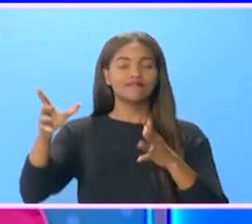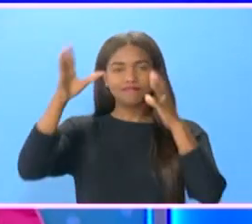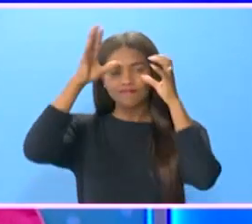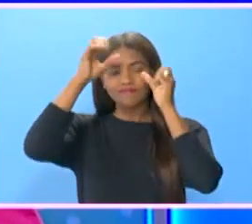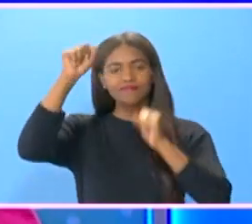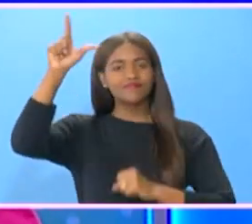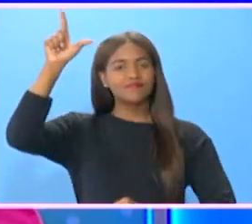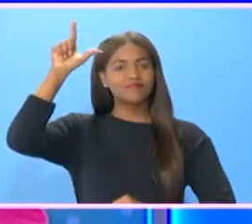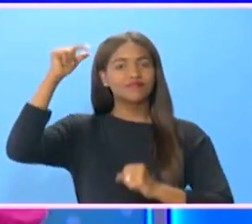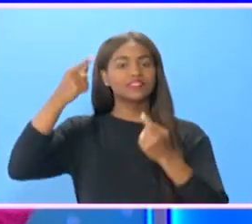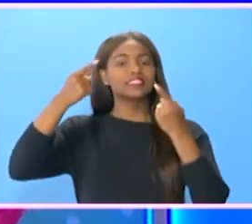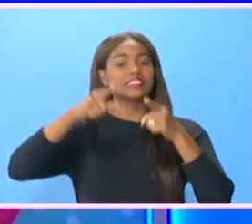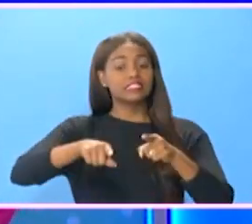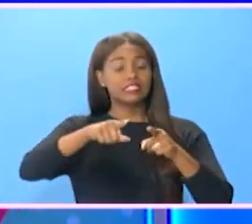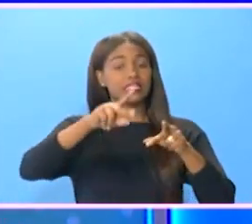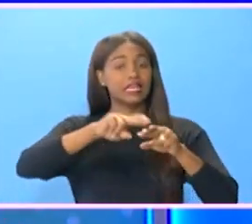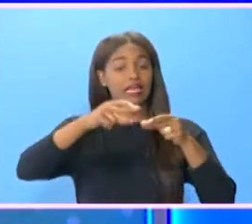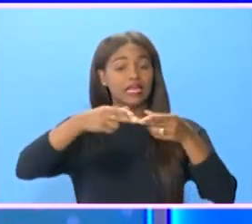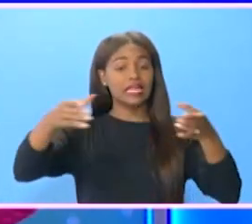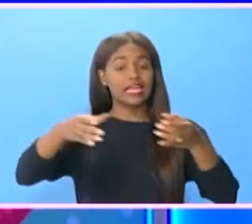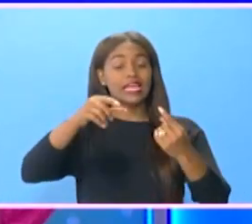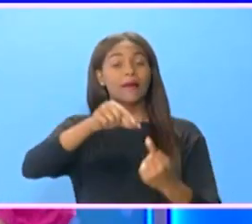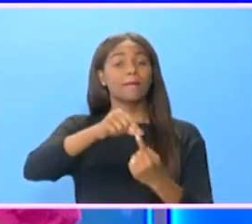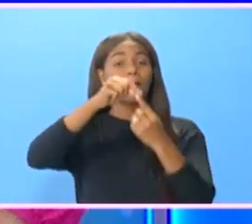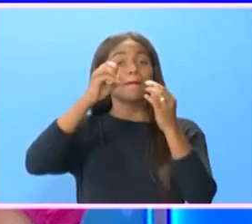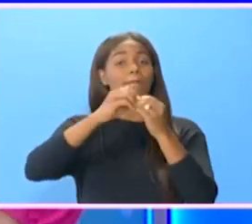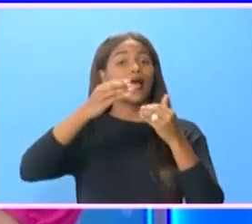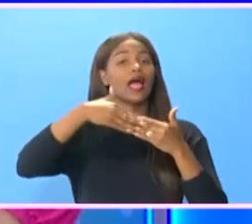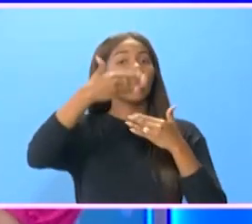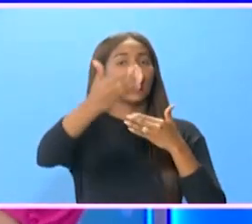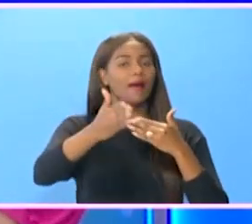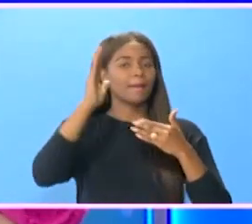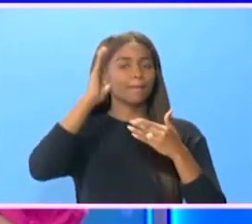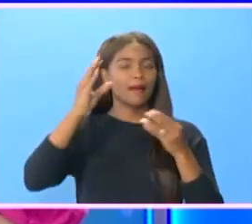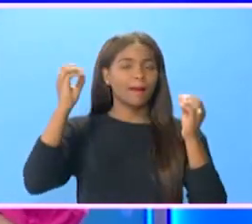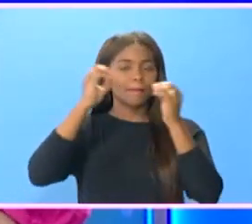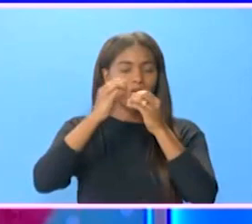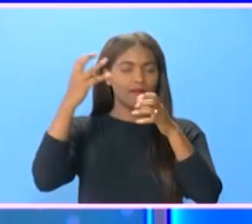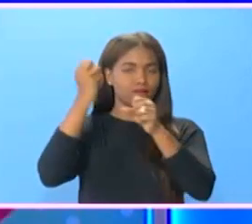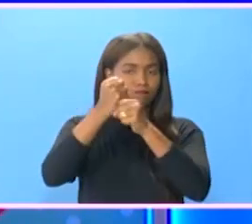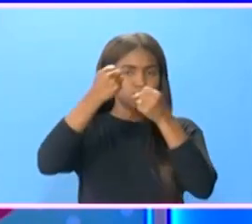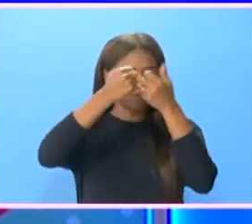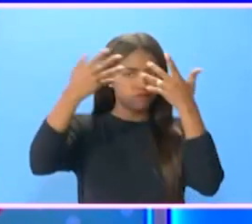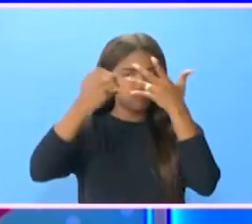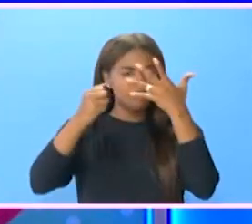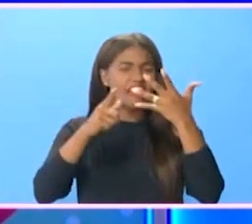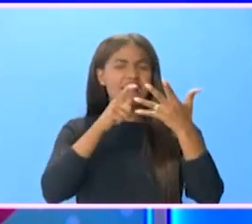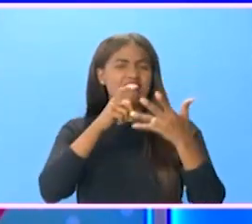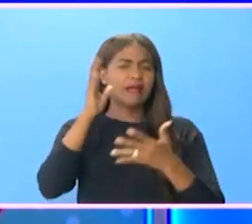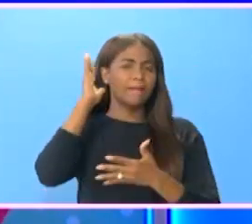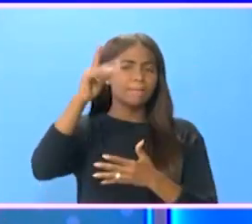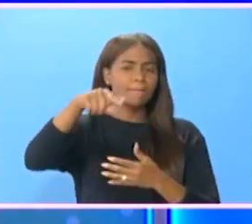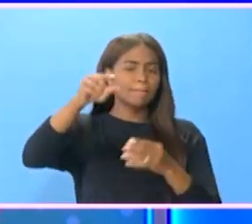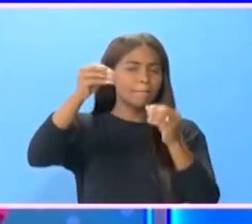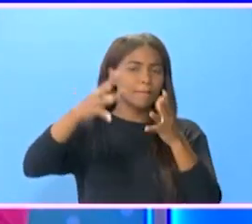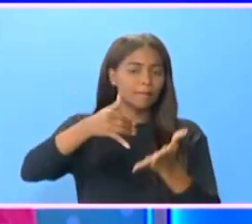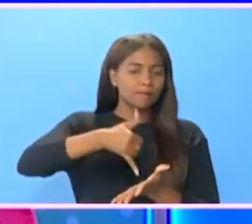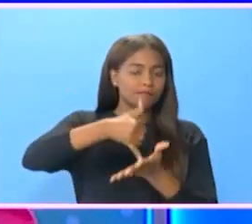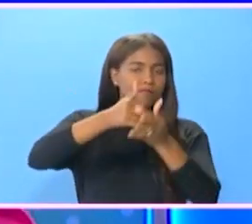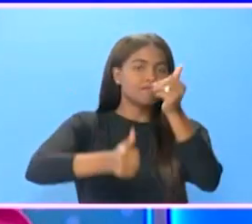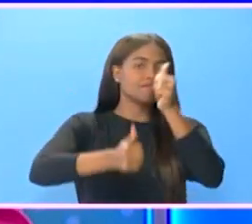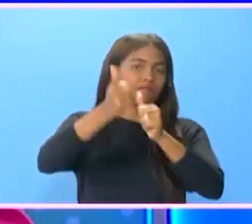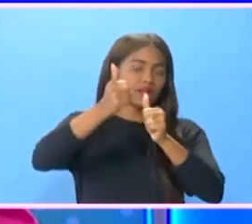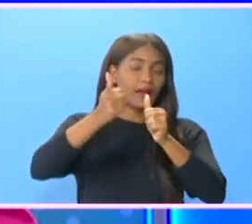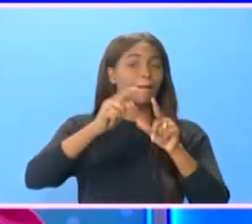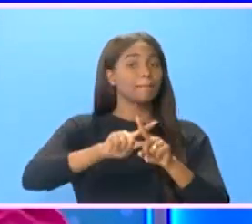Luis Abinader realiza esta importante actividad que más adelante pues entraremos en detalles de quiénes serán estos maestros galardonados.